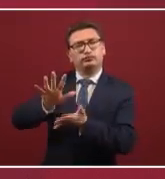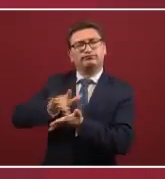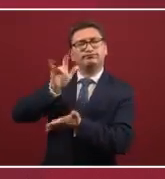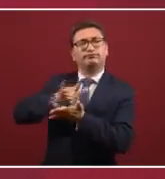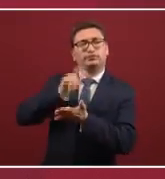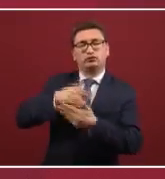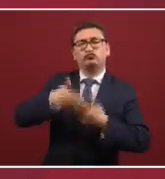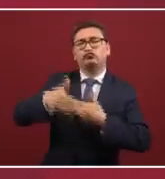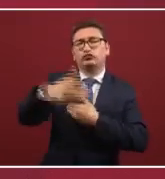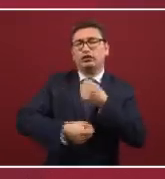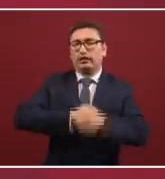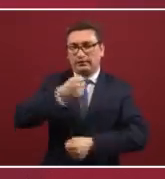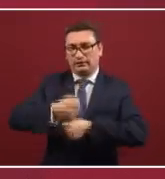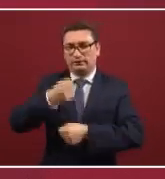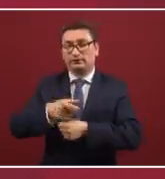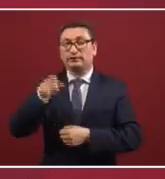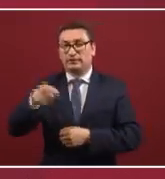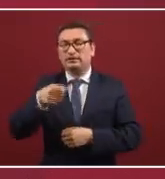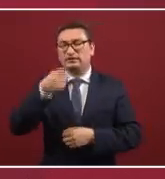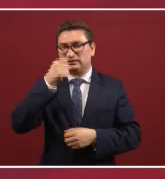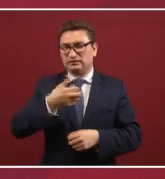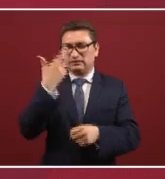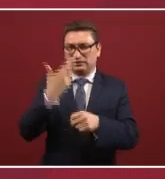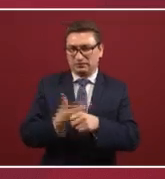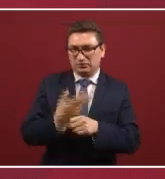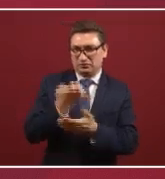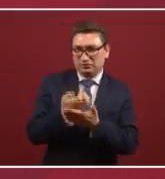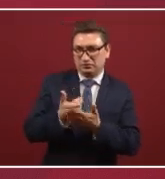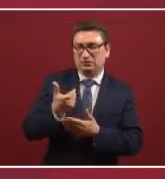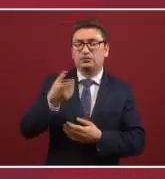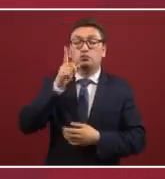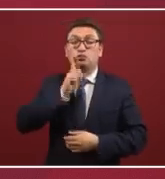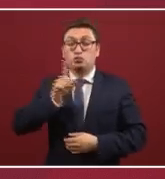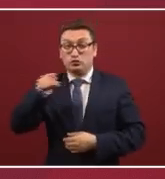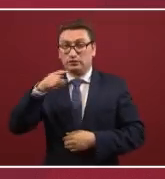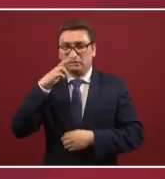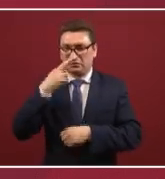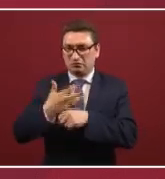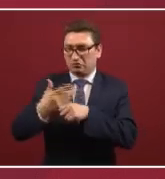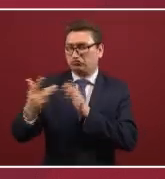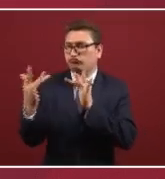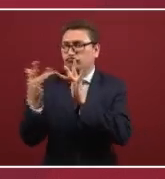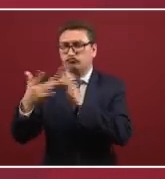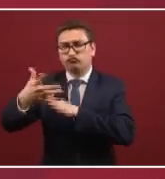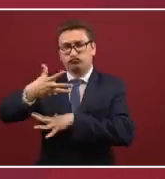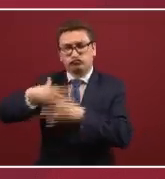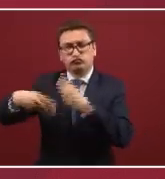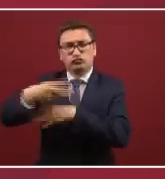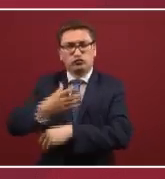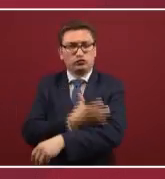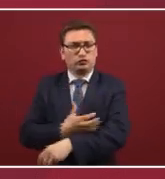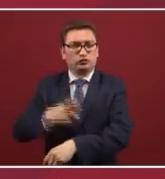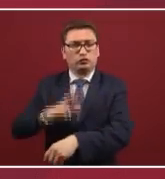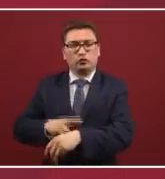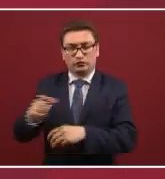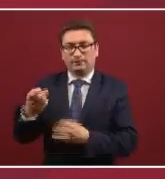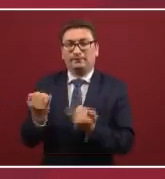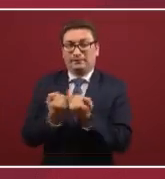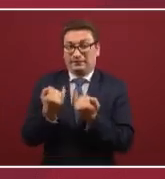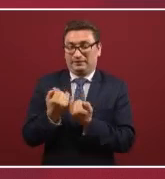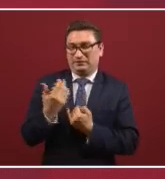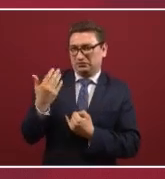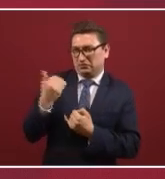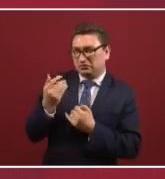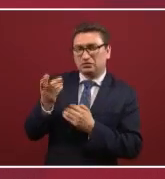Secretaría de Economía ha estado coordinando estos esfuerzos. Tuvimos una reunión previa a la visita y lo que les transmití es lo que la propia Secretaría